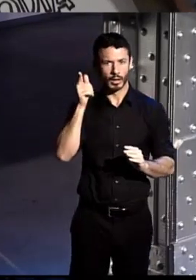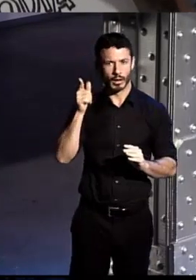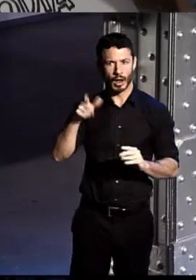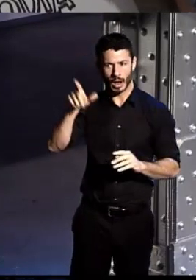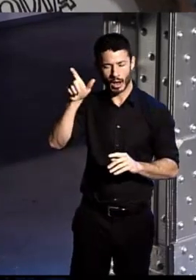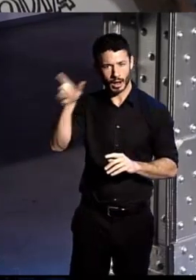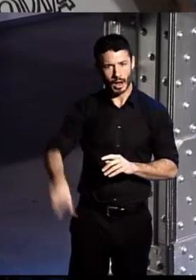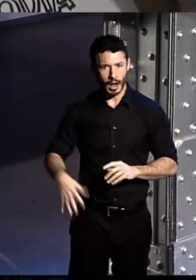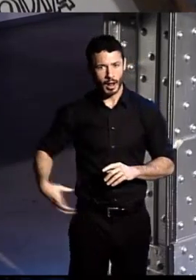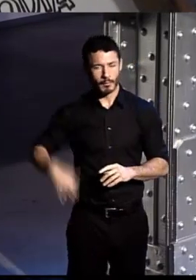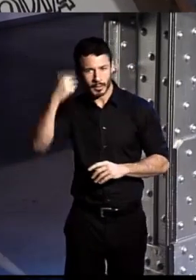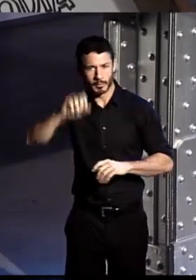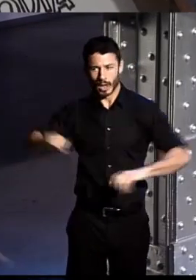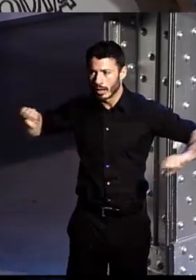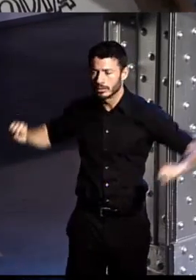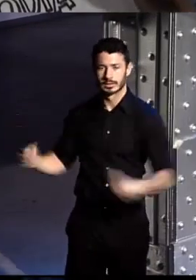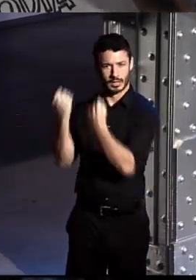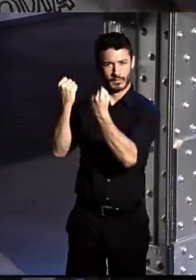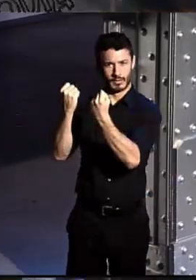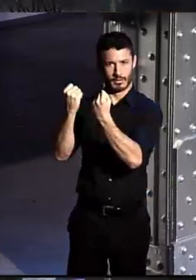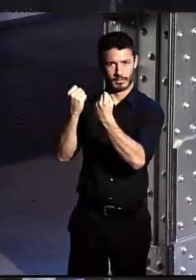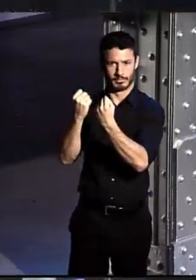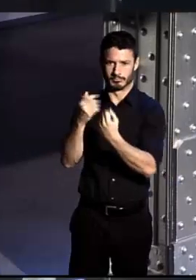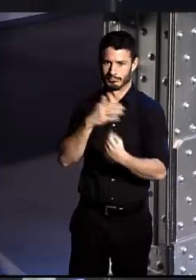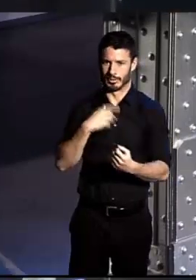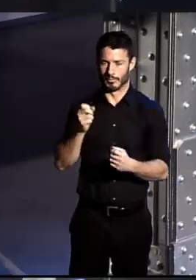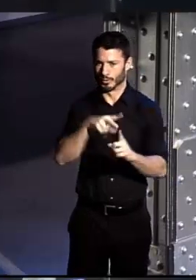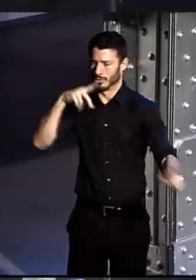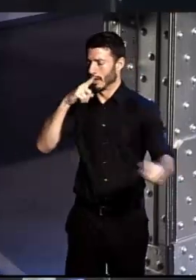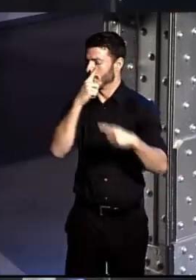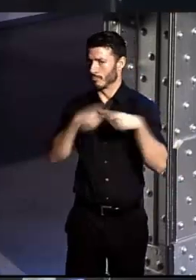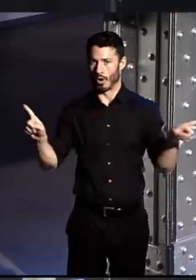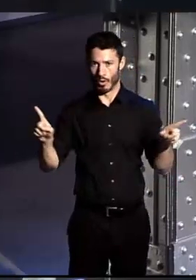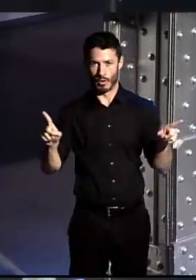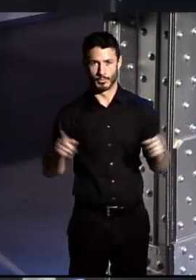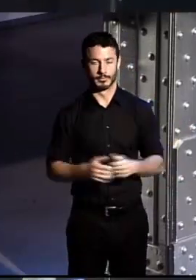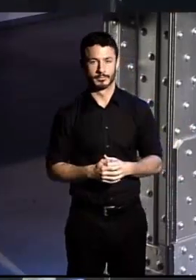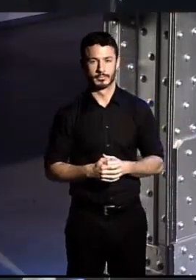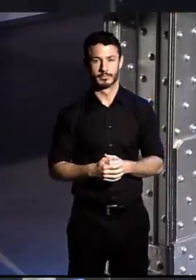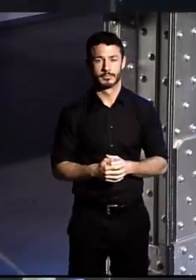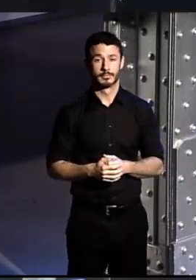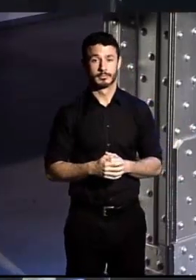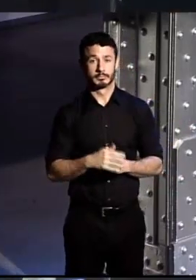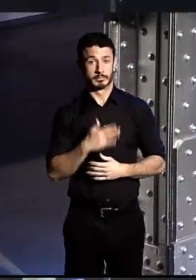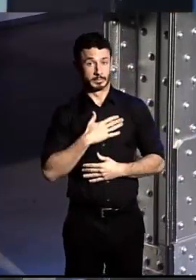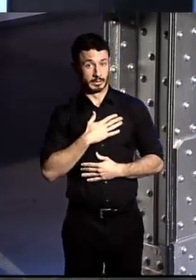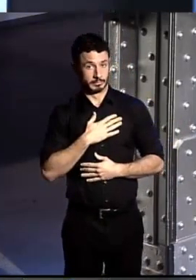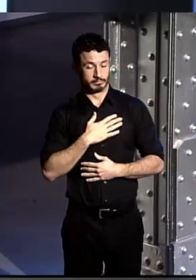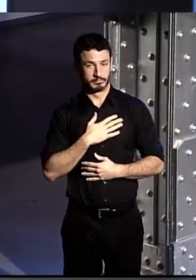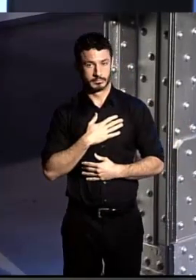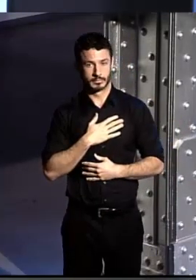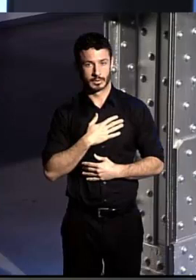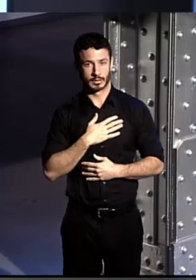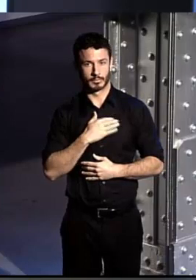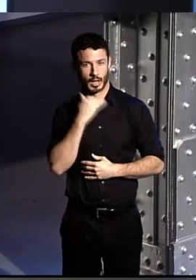rescatan a sus príncipes. Con lo cual es un giro total. Y a mí lo que todavía me parece un paso más